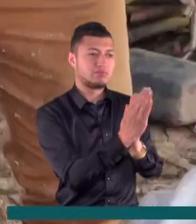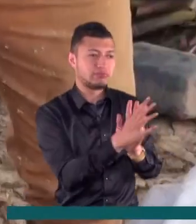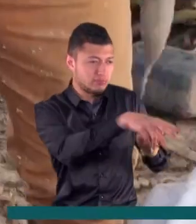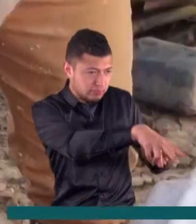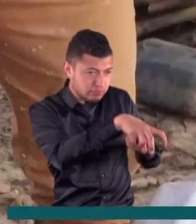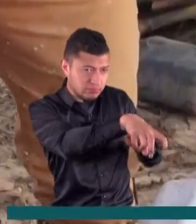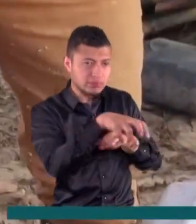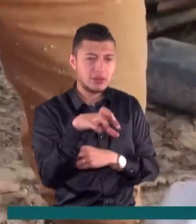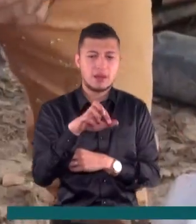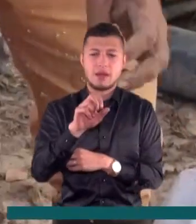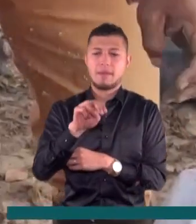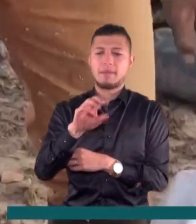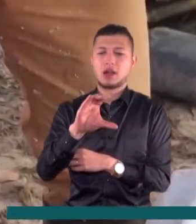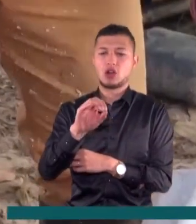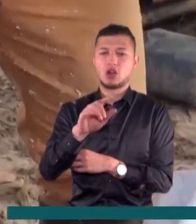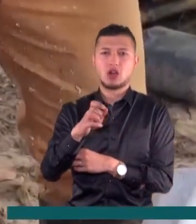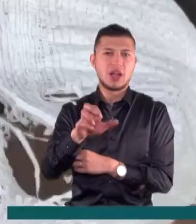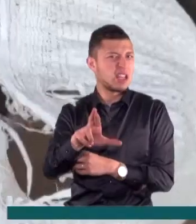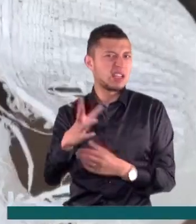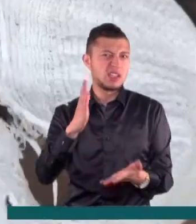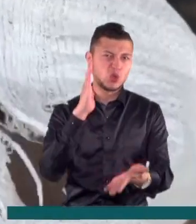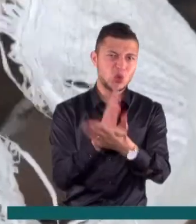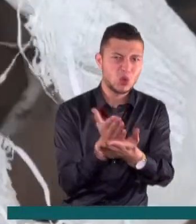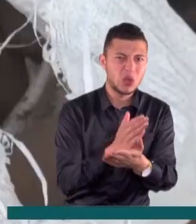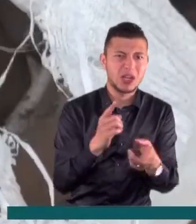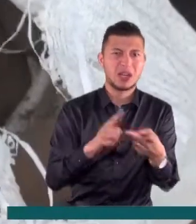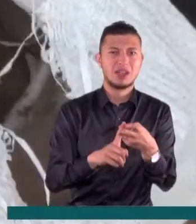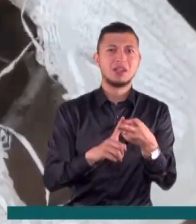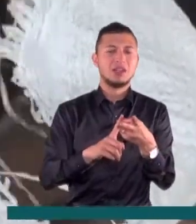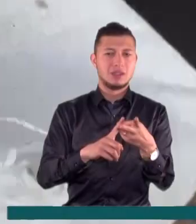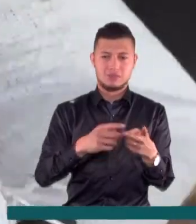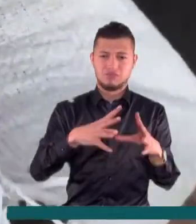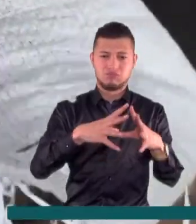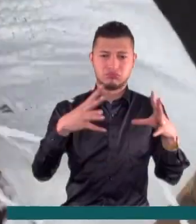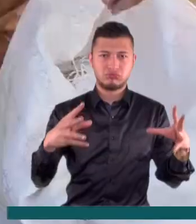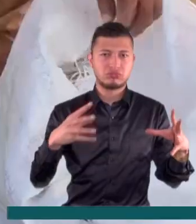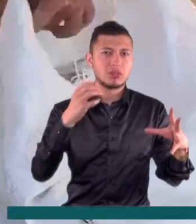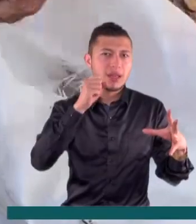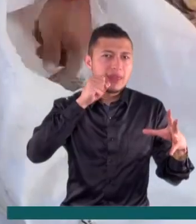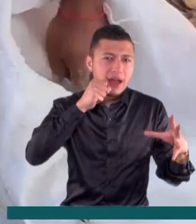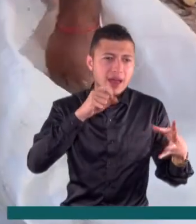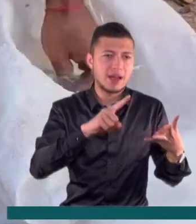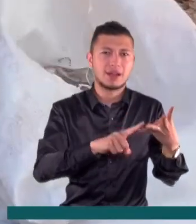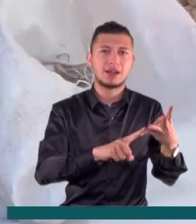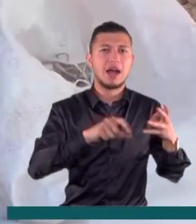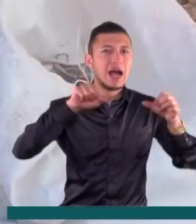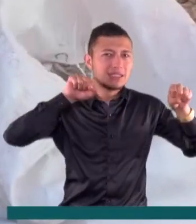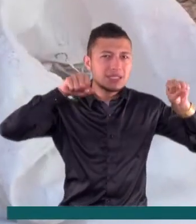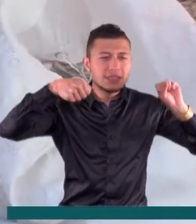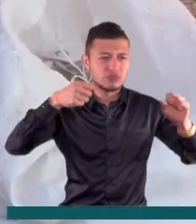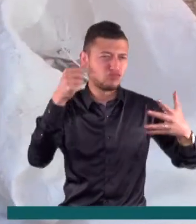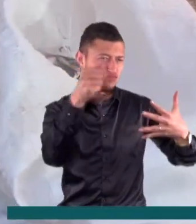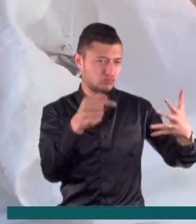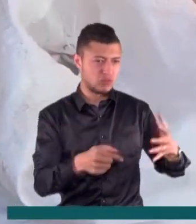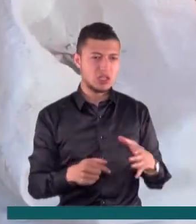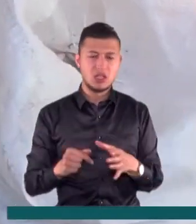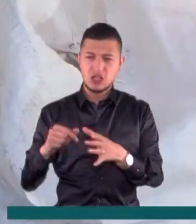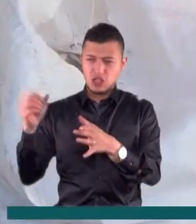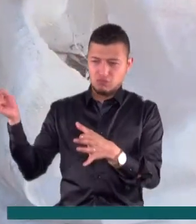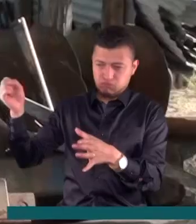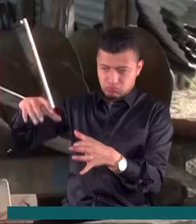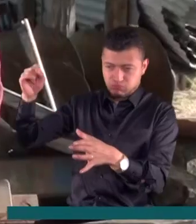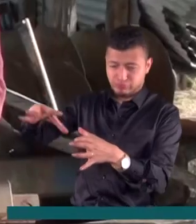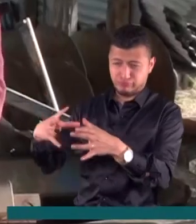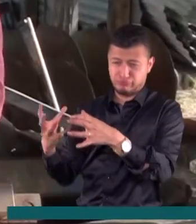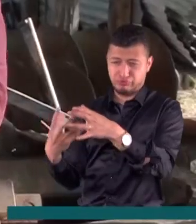finca, de lo que sembramos nosotros, como la yuca, como la batata, la uyama, la caña, y cada día le vamos